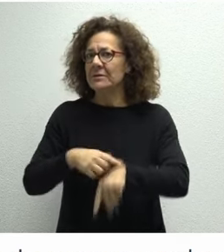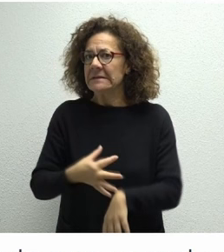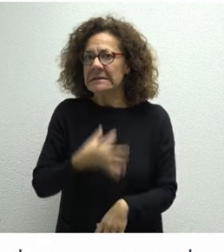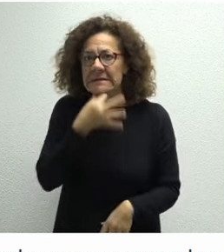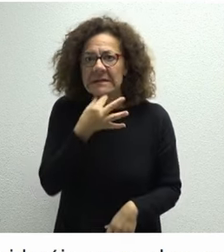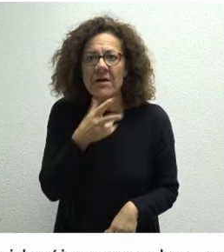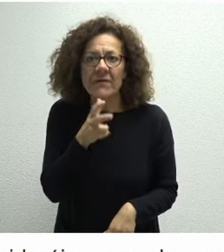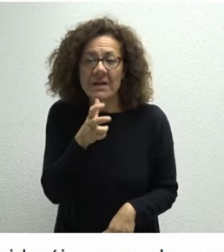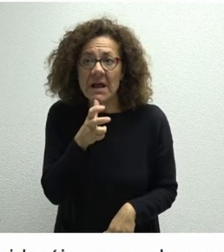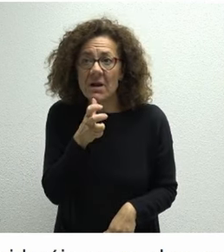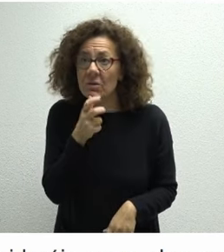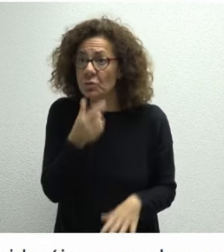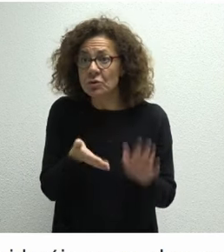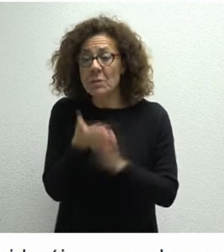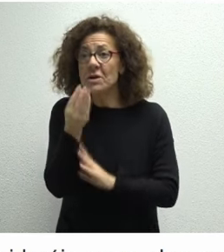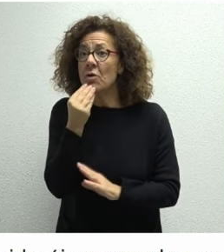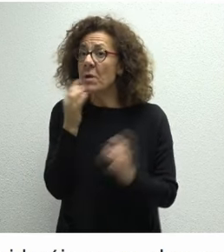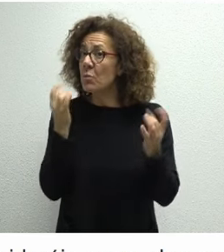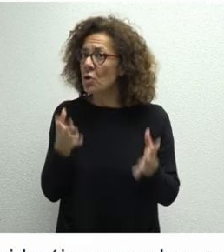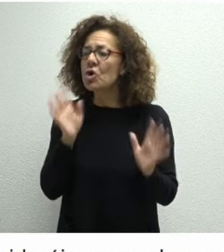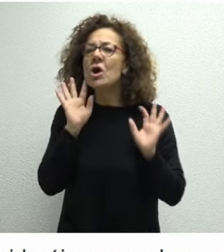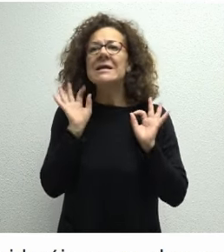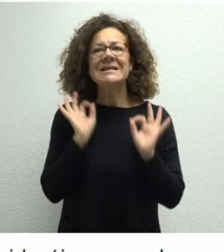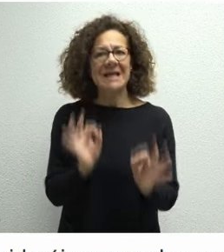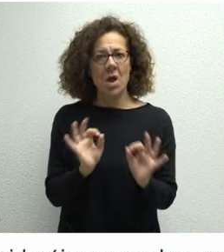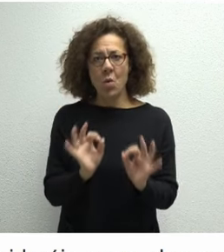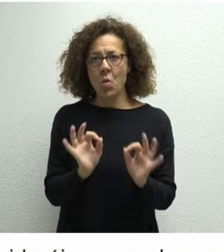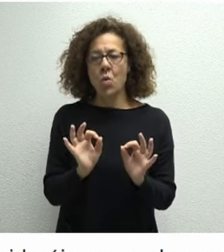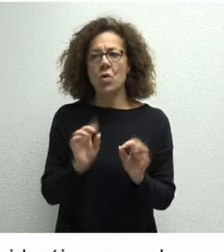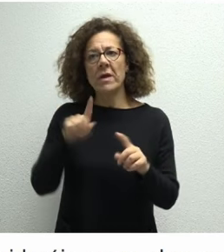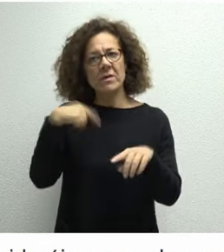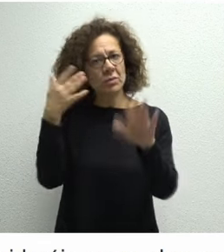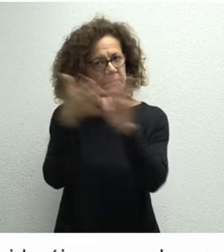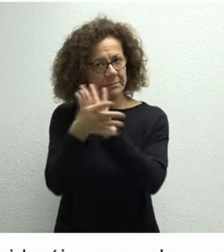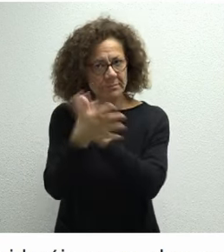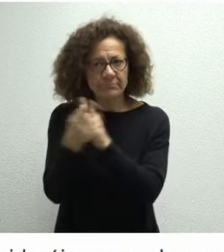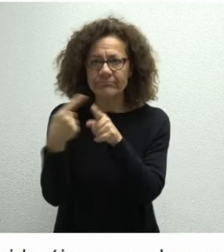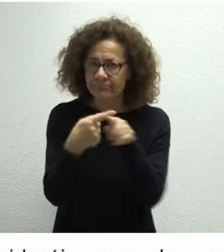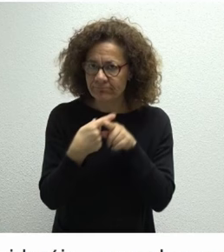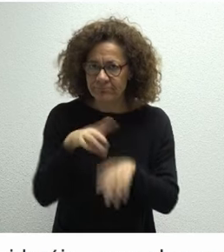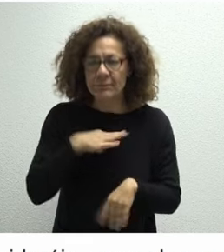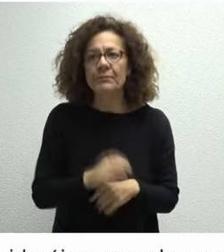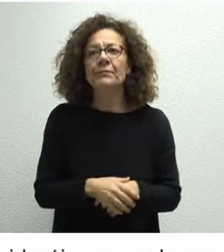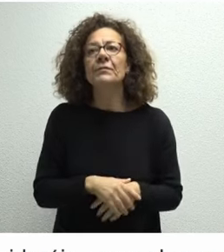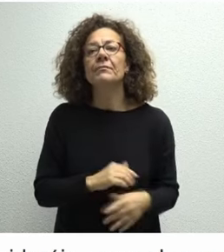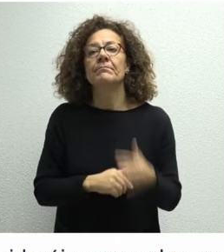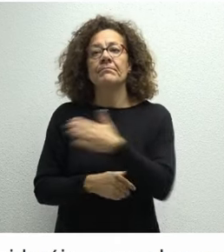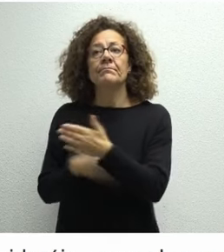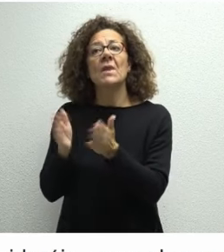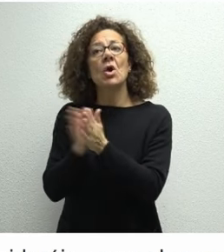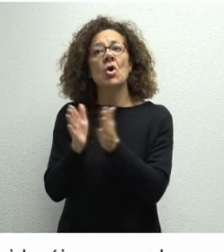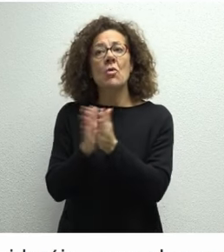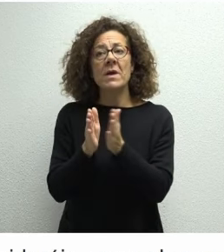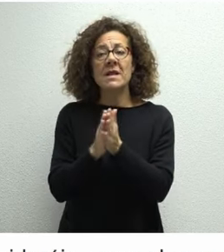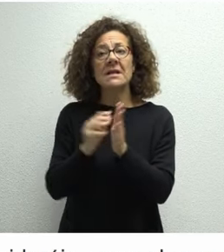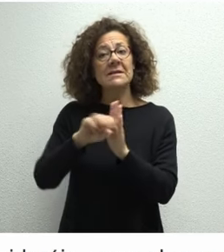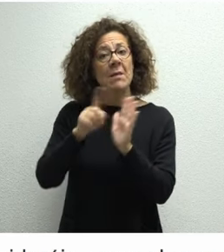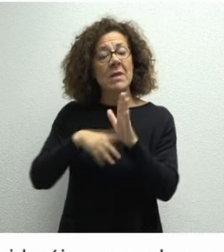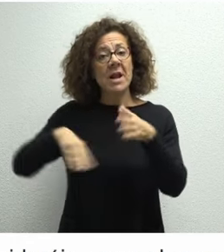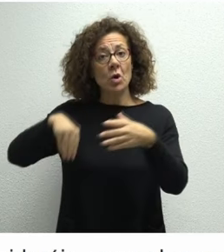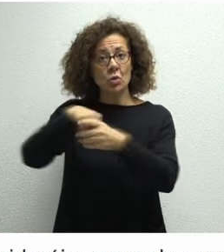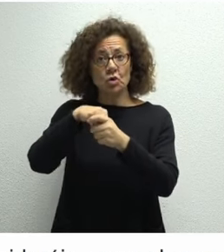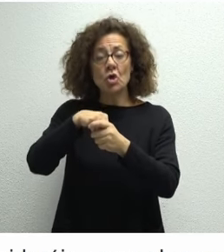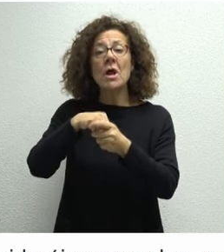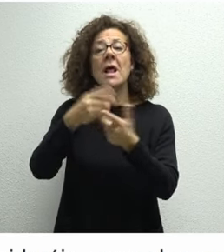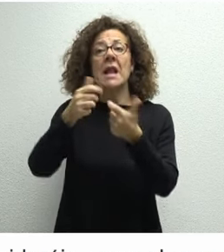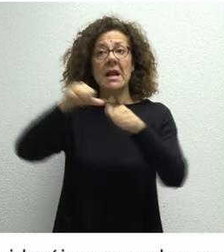como vamos a ir a comer enseguida estoy segura que están encantadas de que les contéis y poder compartir un poquito Tenemos aquí a nuestros compañeros de inclusión La Rioja